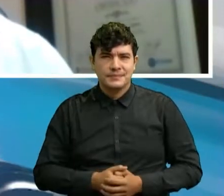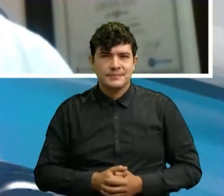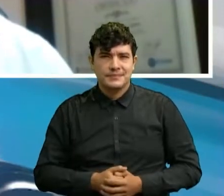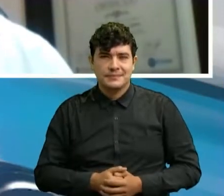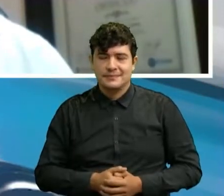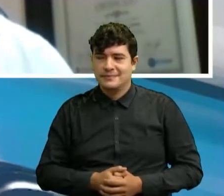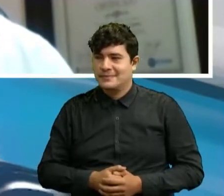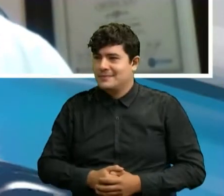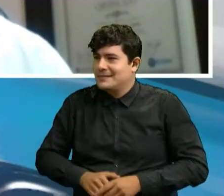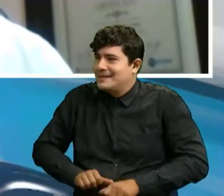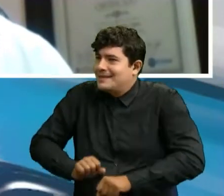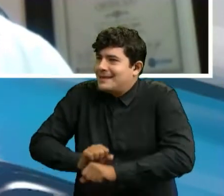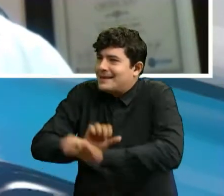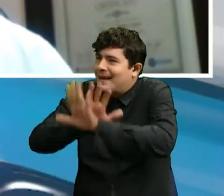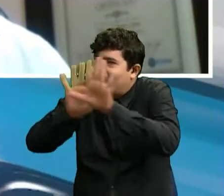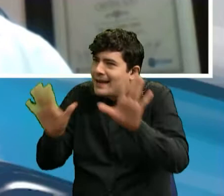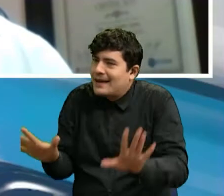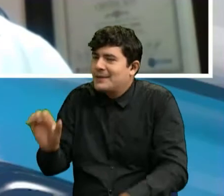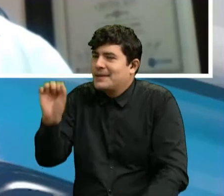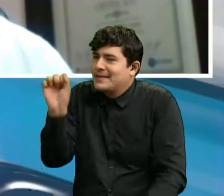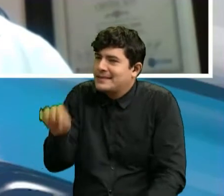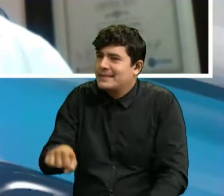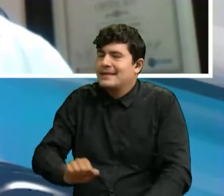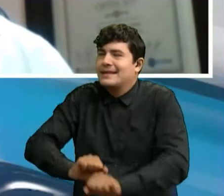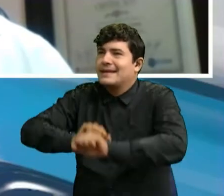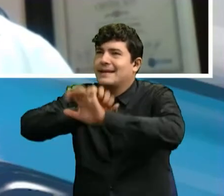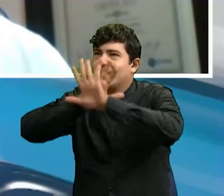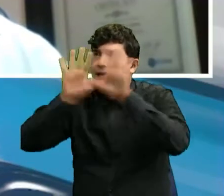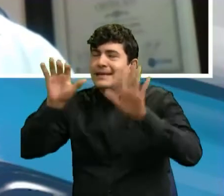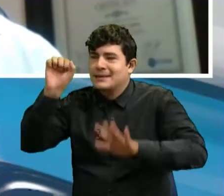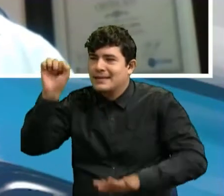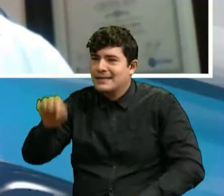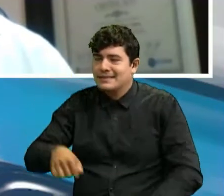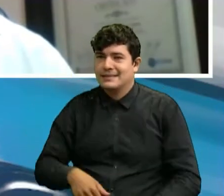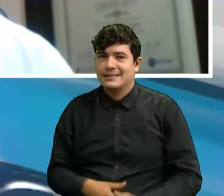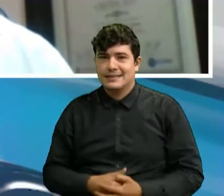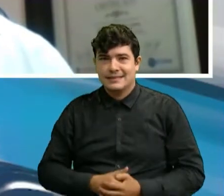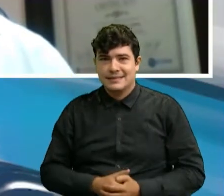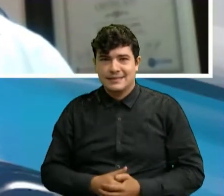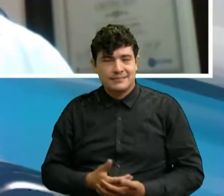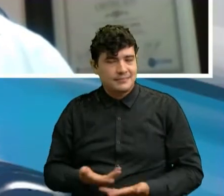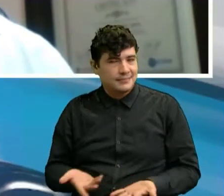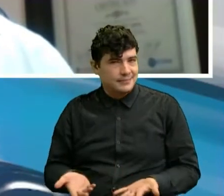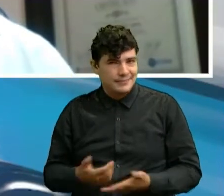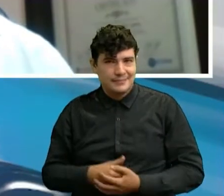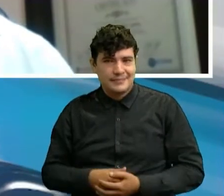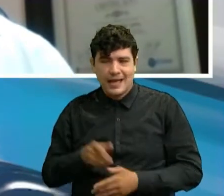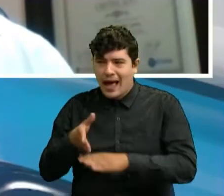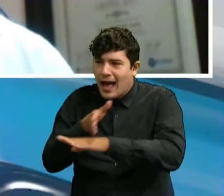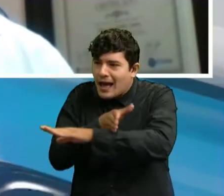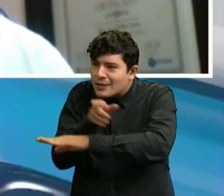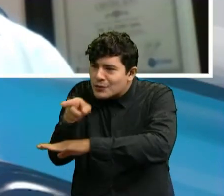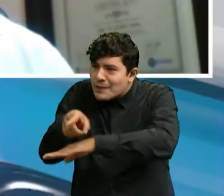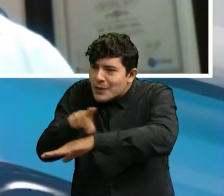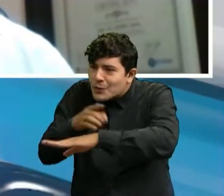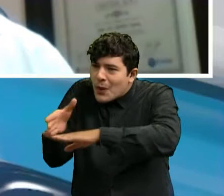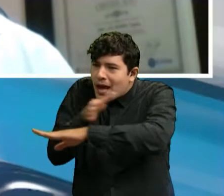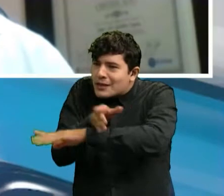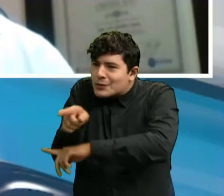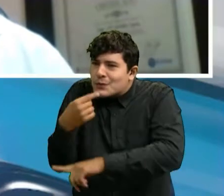Sí, Ángel. Claro que se le puede cotizar, doctor, ¿cierto? Es lo que nos informaba usted minutos